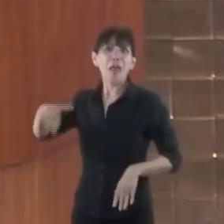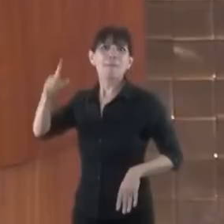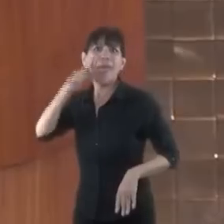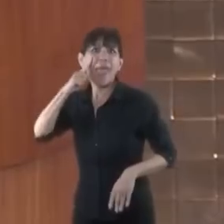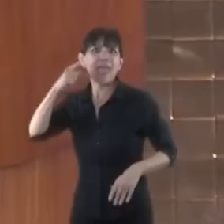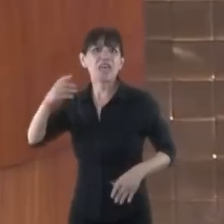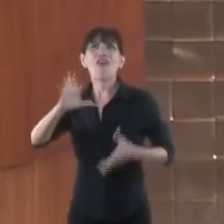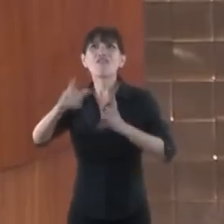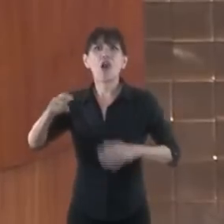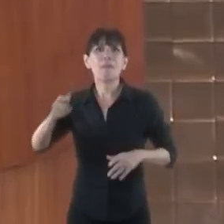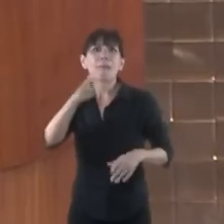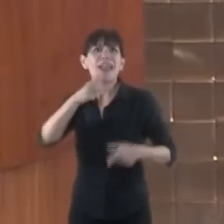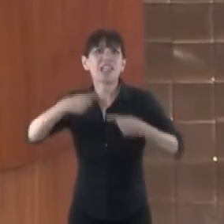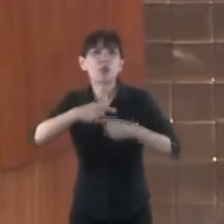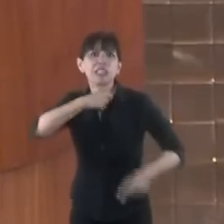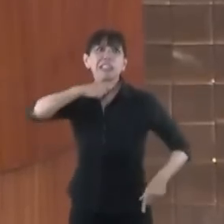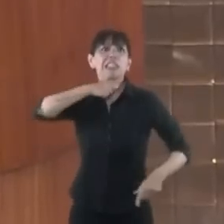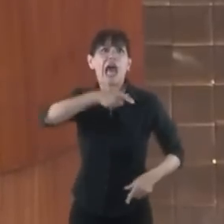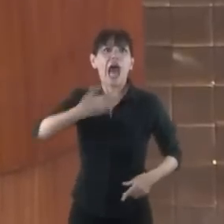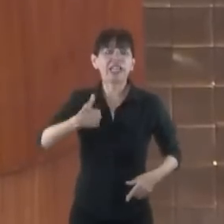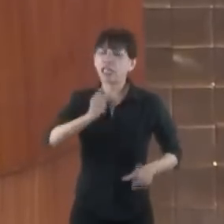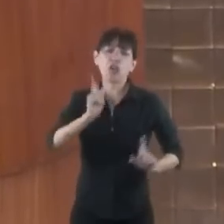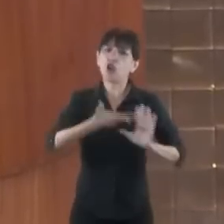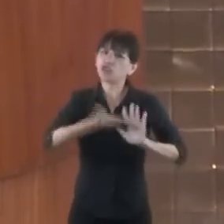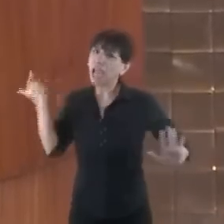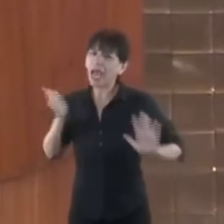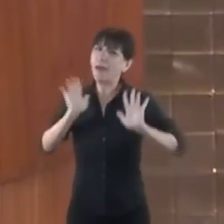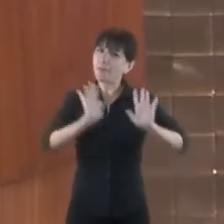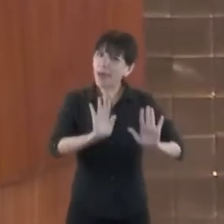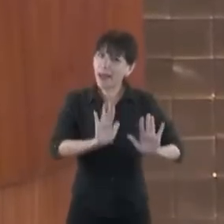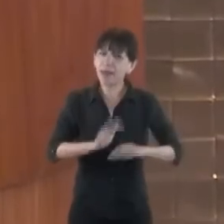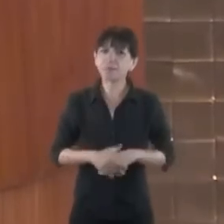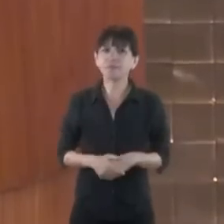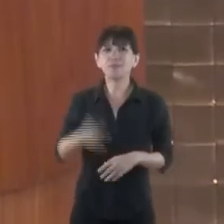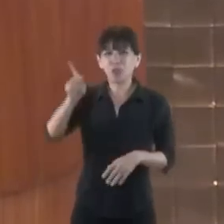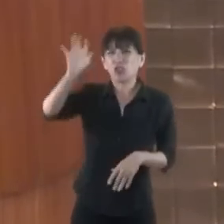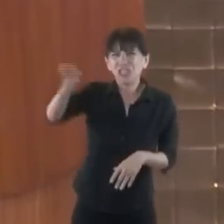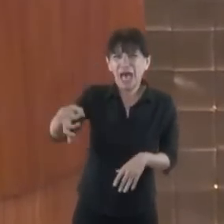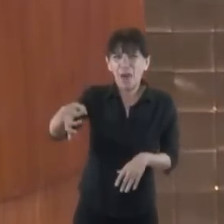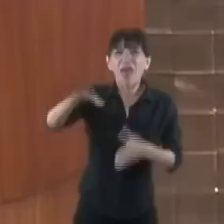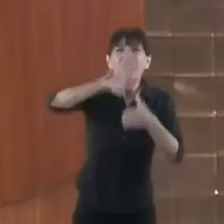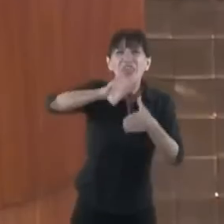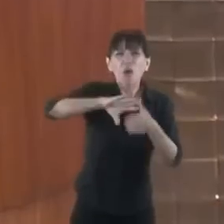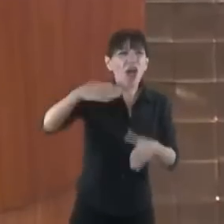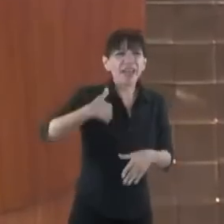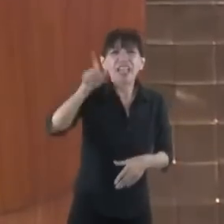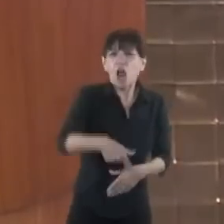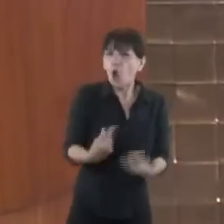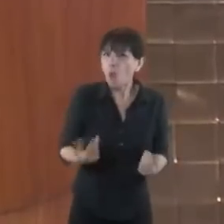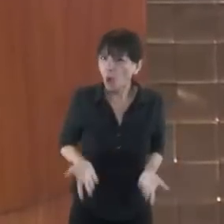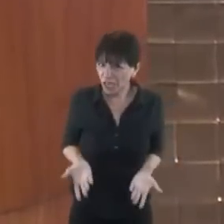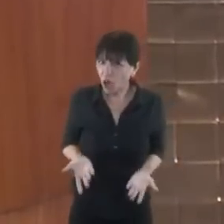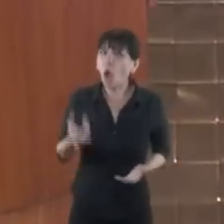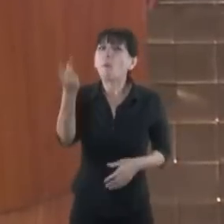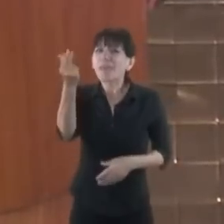FMI sabe como é que a Argentina se endividou, sabe cómo se endeudó Argentina, sabe para quem emprestou dinheiro, sabe a quién le prestó